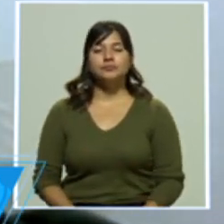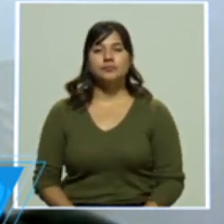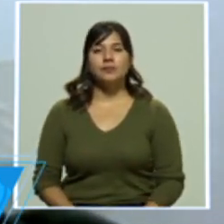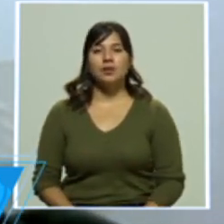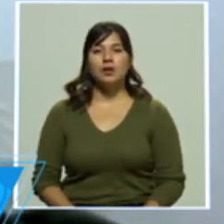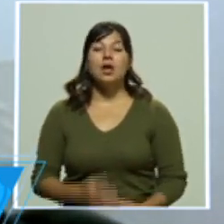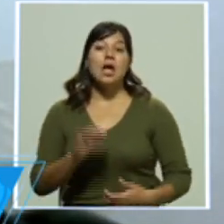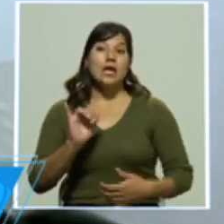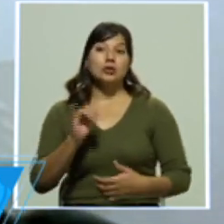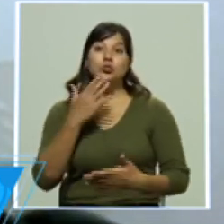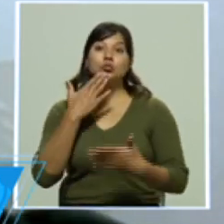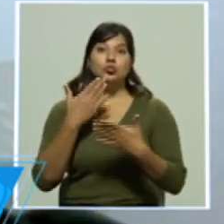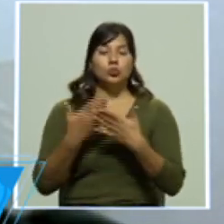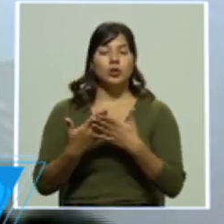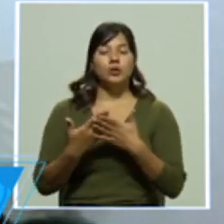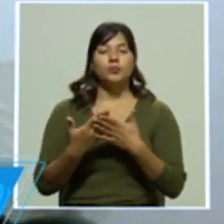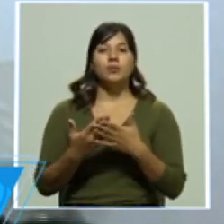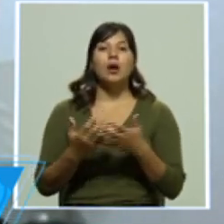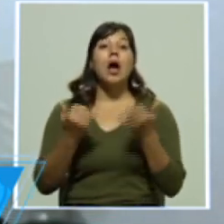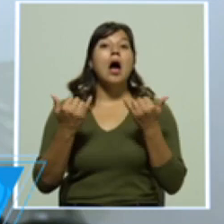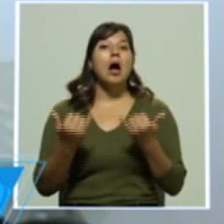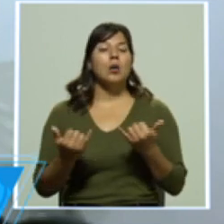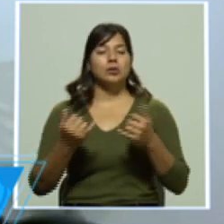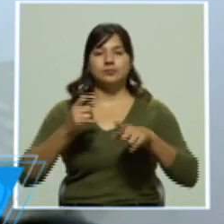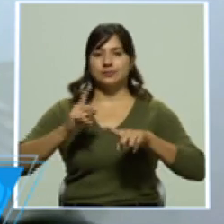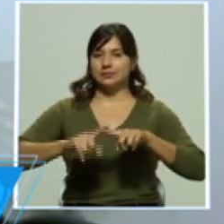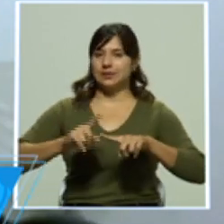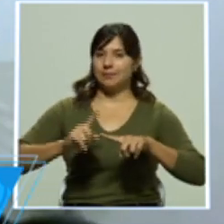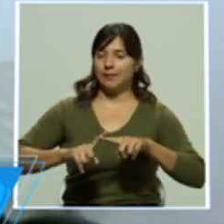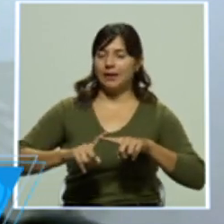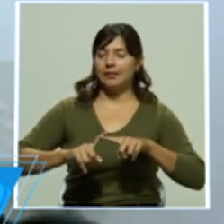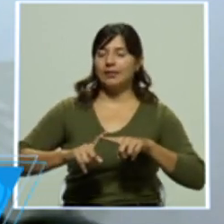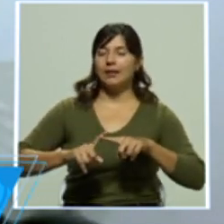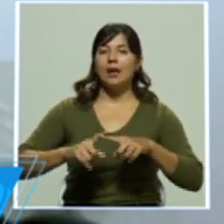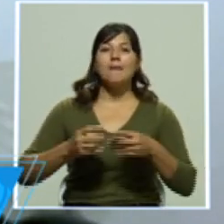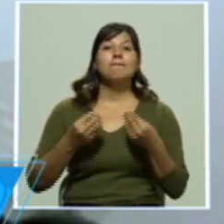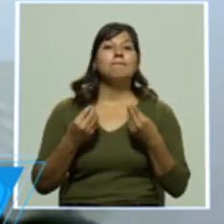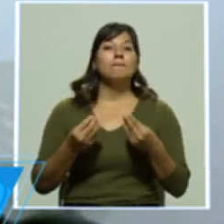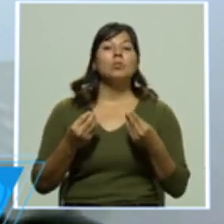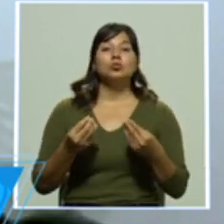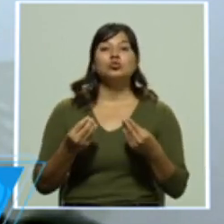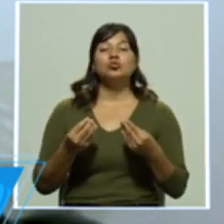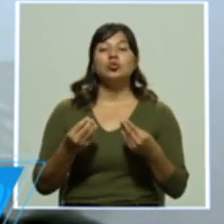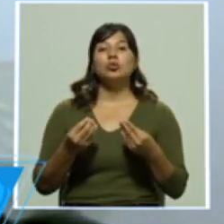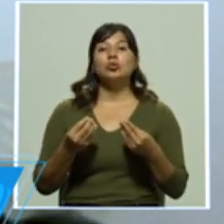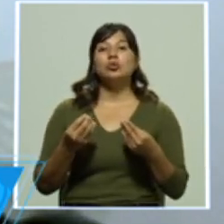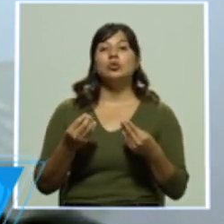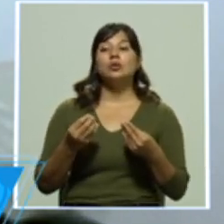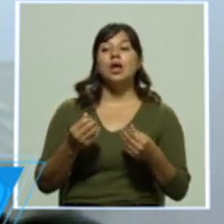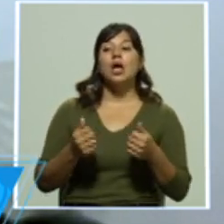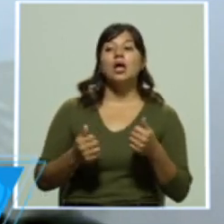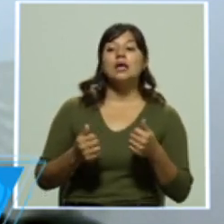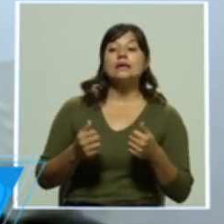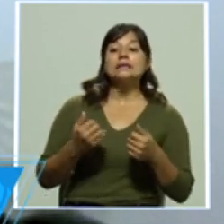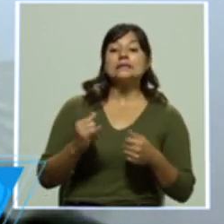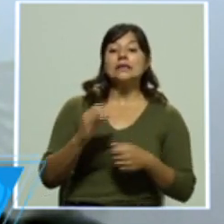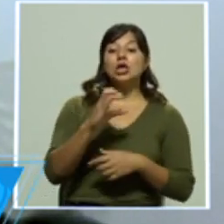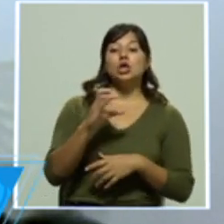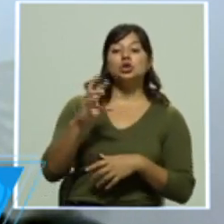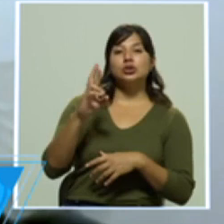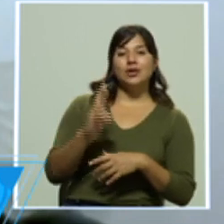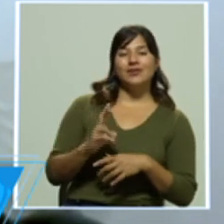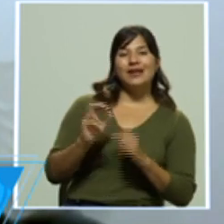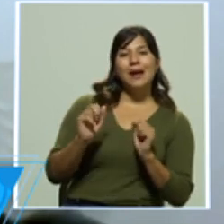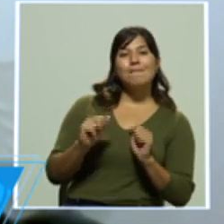Es una buena señal. Ahora va a depender en gran medida de la confianza que podamos generar como país para que